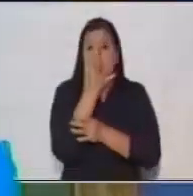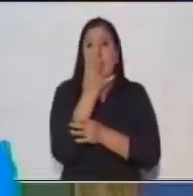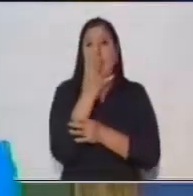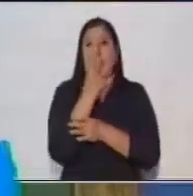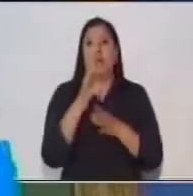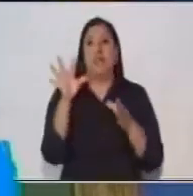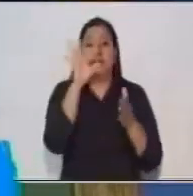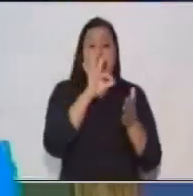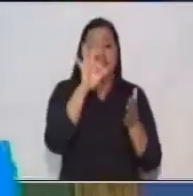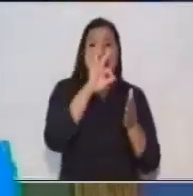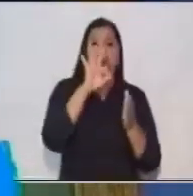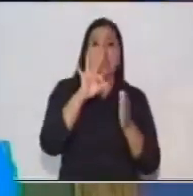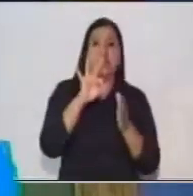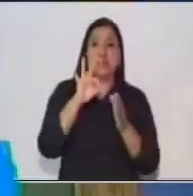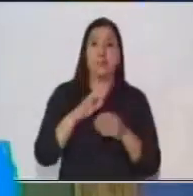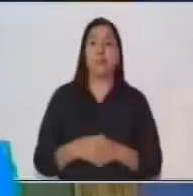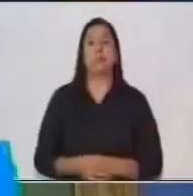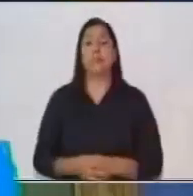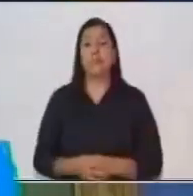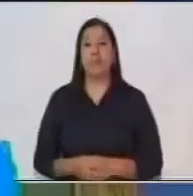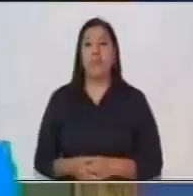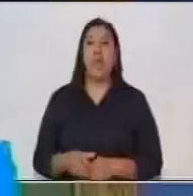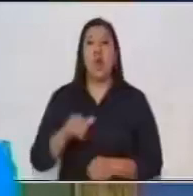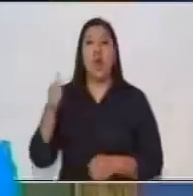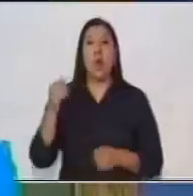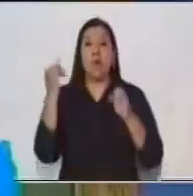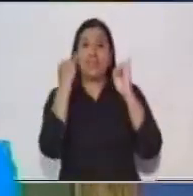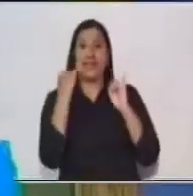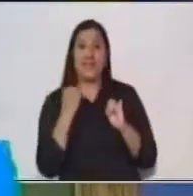la siguiente imagen tenemos a unos niños